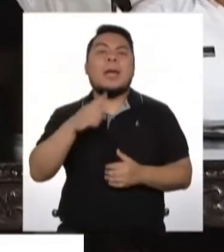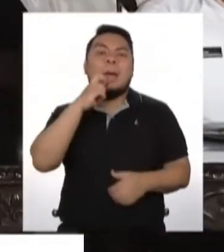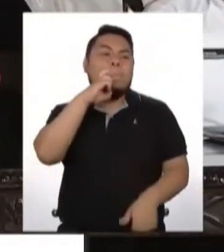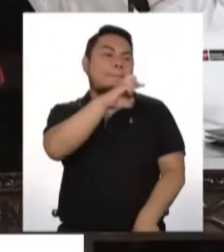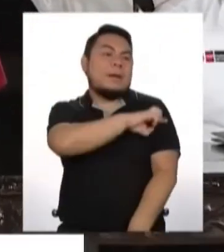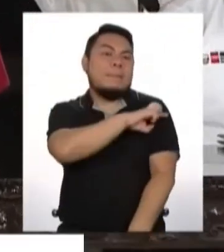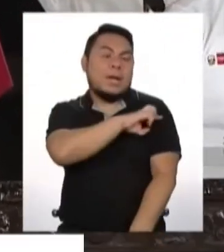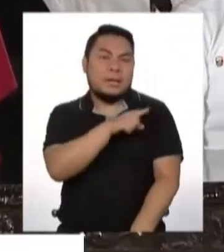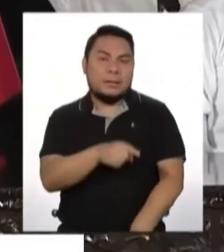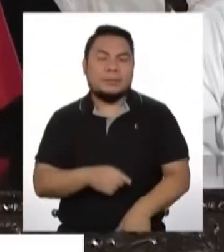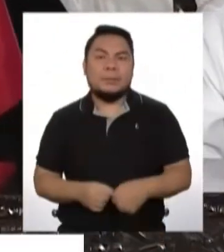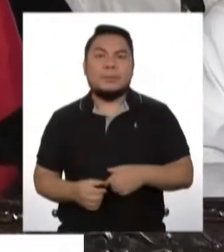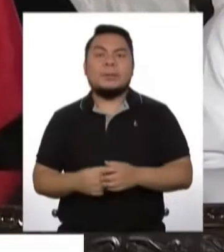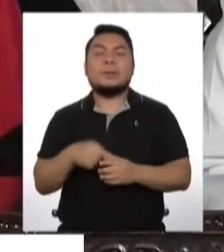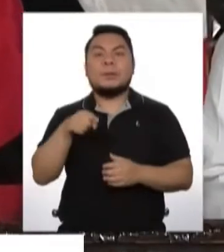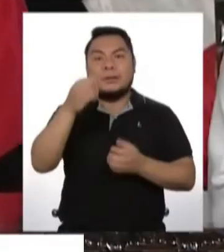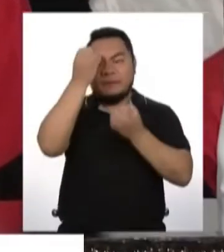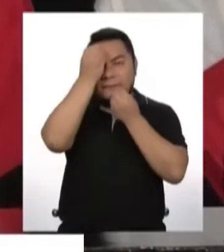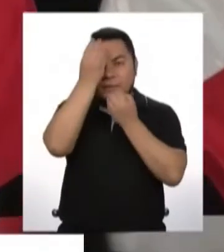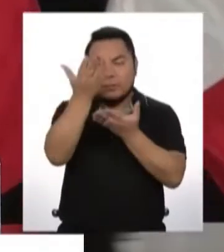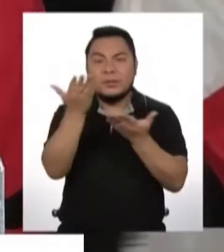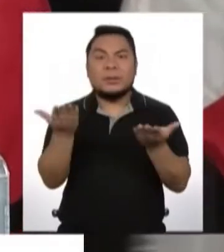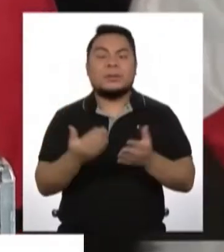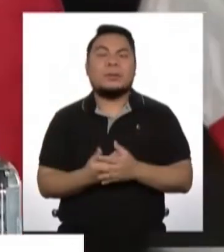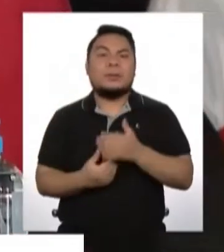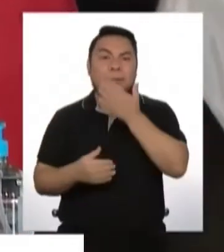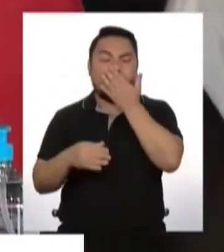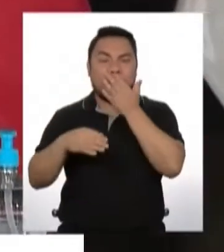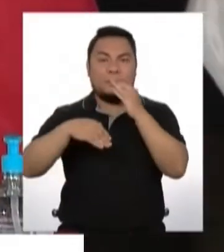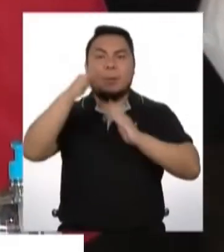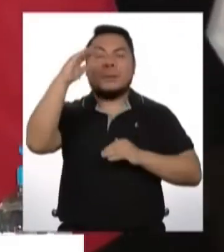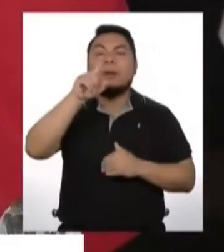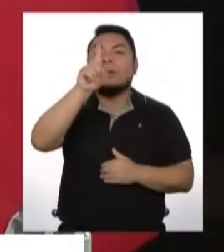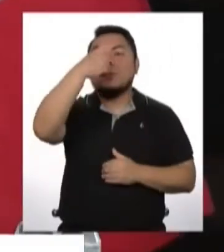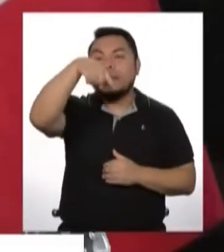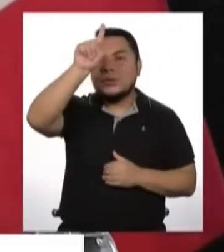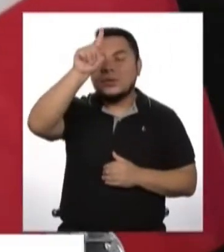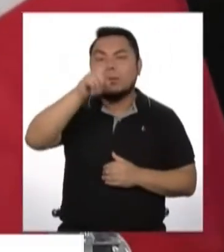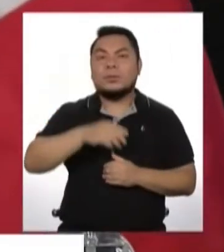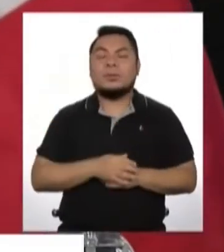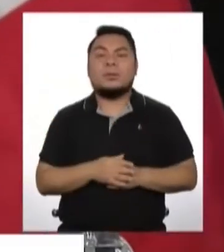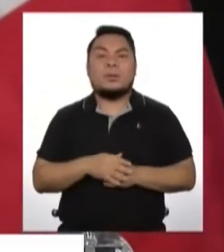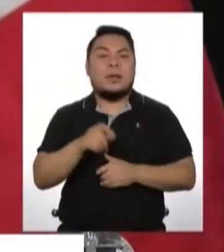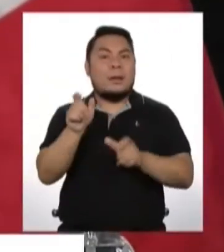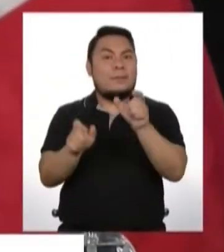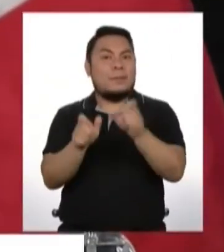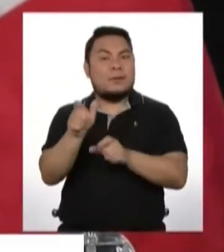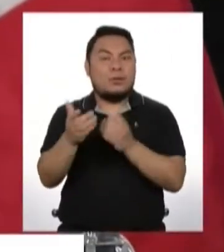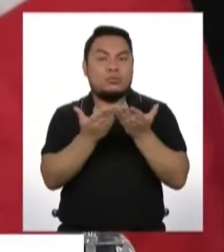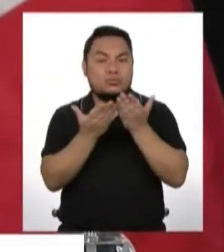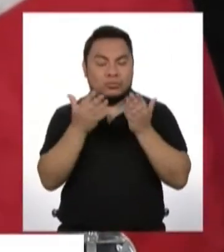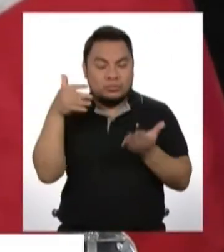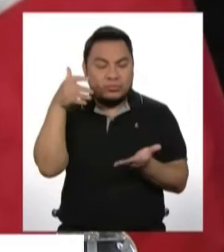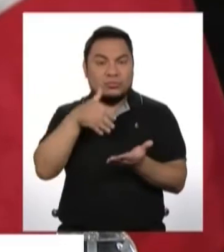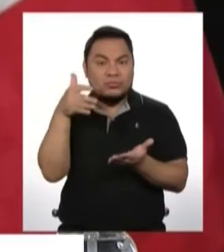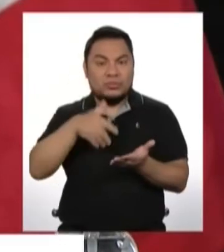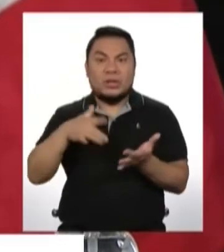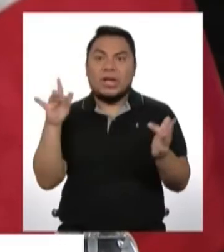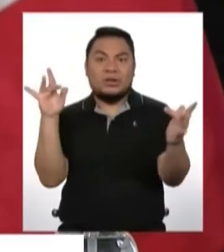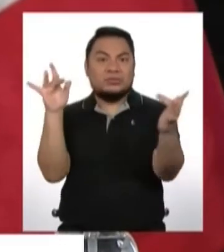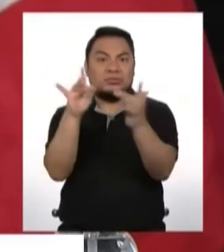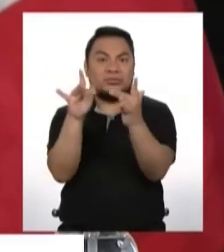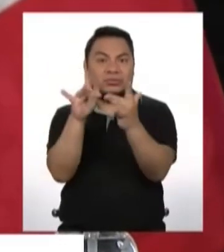el nivel primaria. Y la información es que ya más de 1 millón de usuarios, de estudiantes, se han conectado.